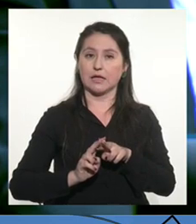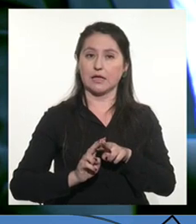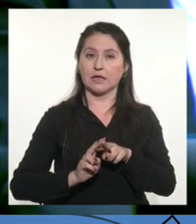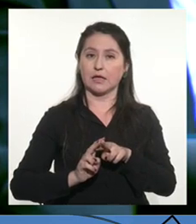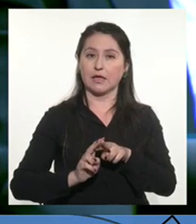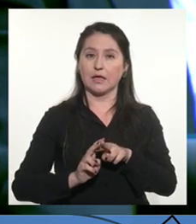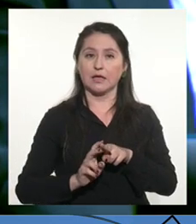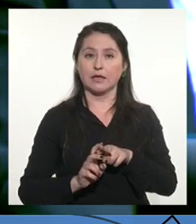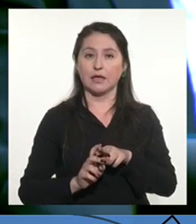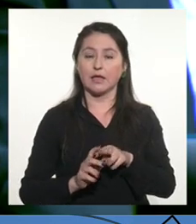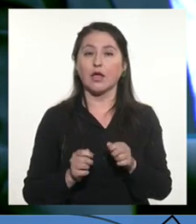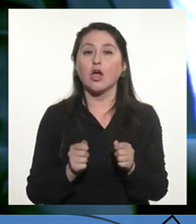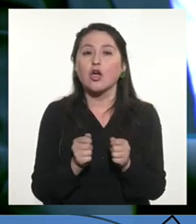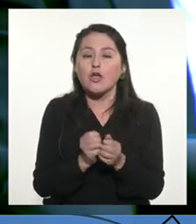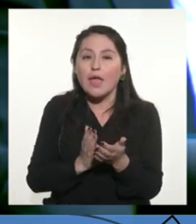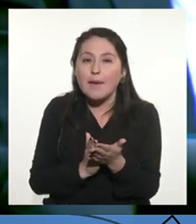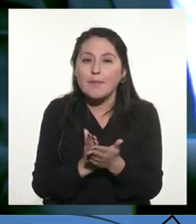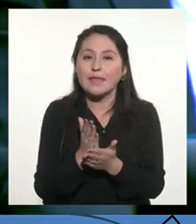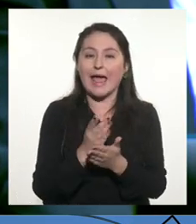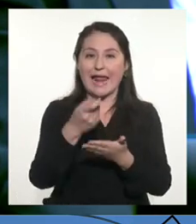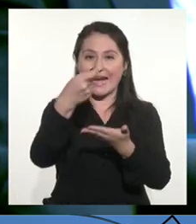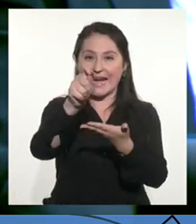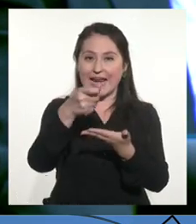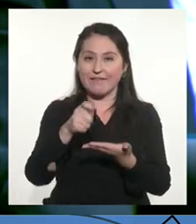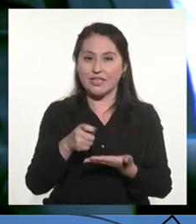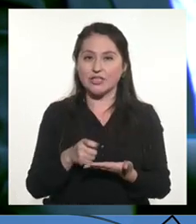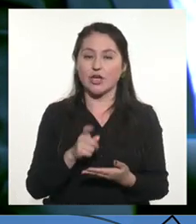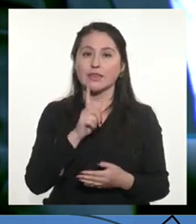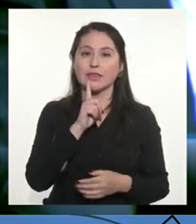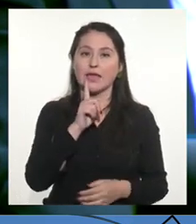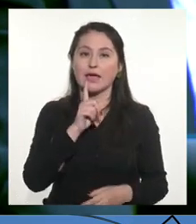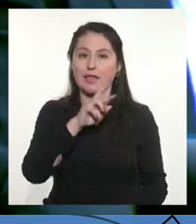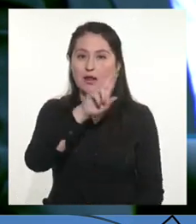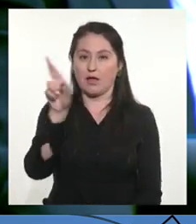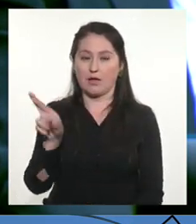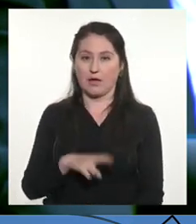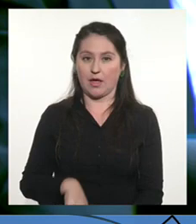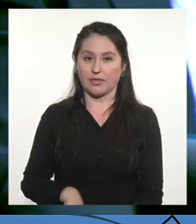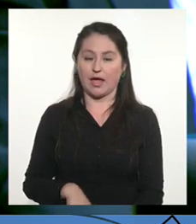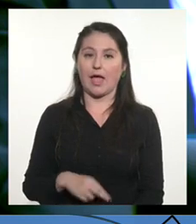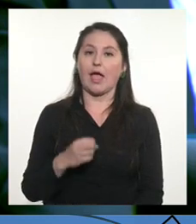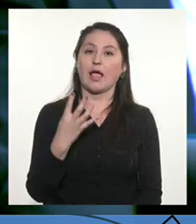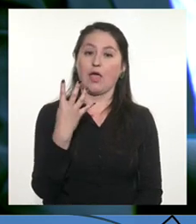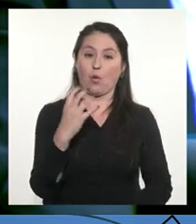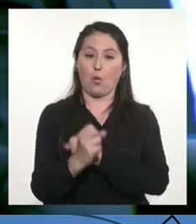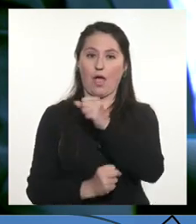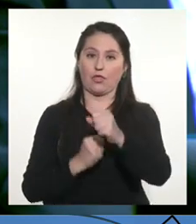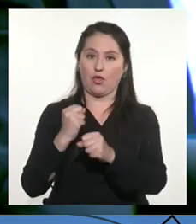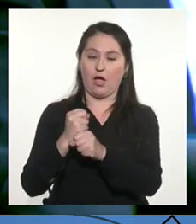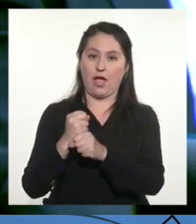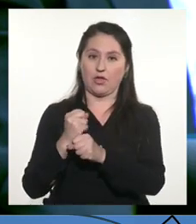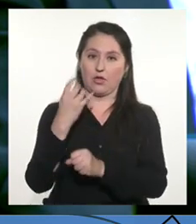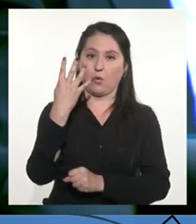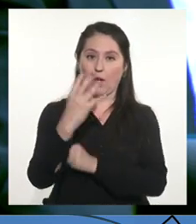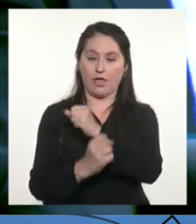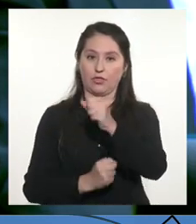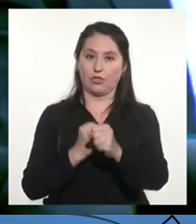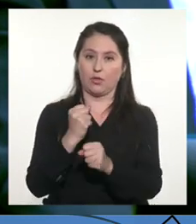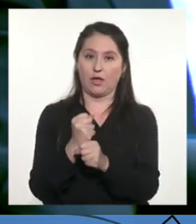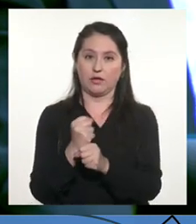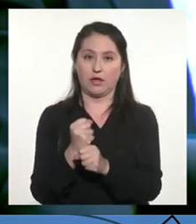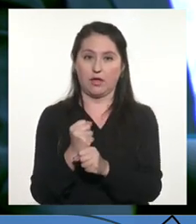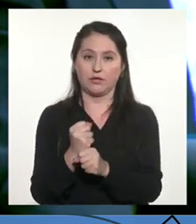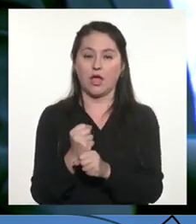establece que el puntapié inicial en estas revisiones lo tiene el presidente de la república cada cuatro años y tienen que participar como